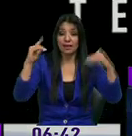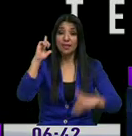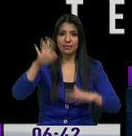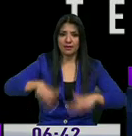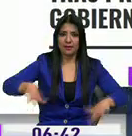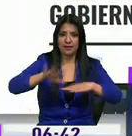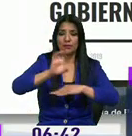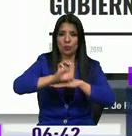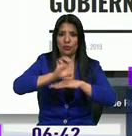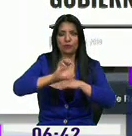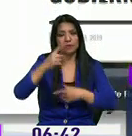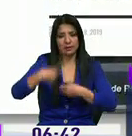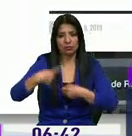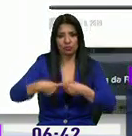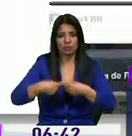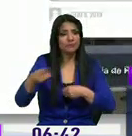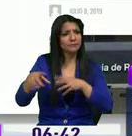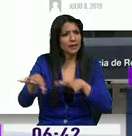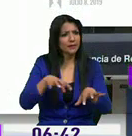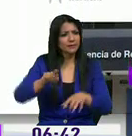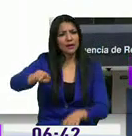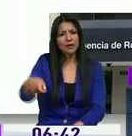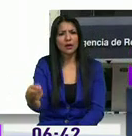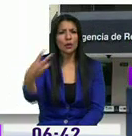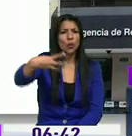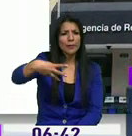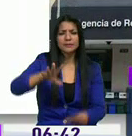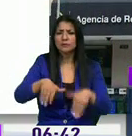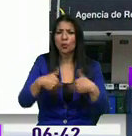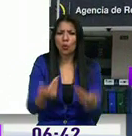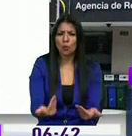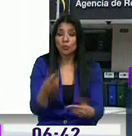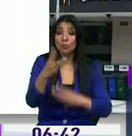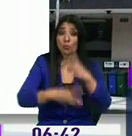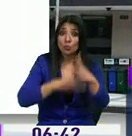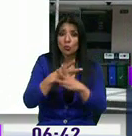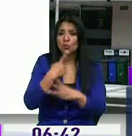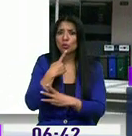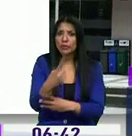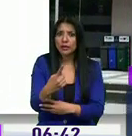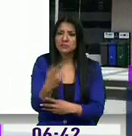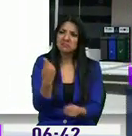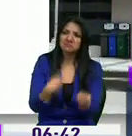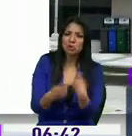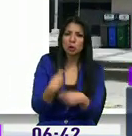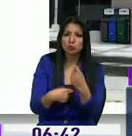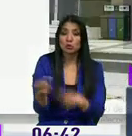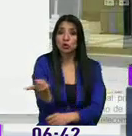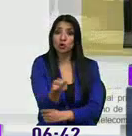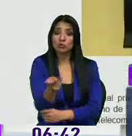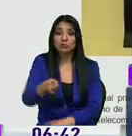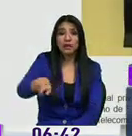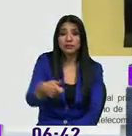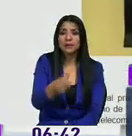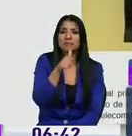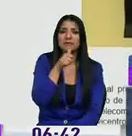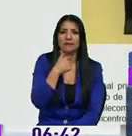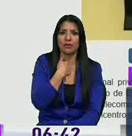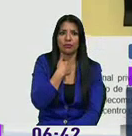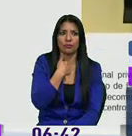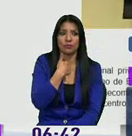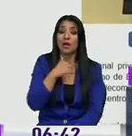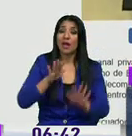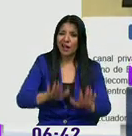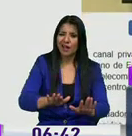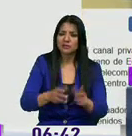republica la manera de operar de ecuavisa según estos medios del mundo sobrepasa la batalla comercial entre dos privados pues basados en una